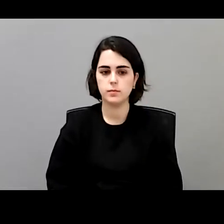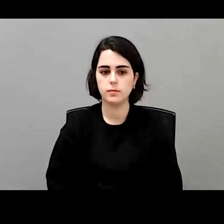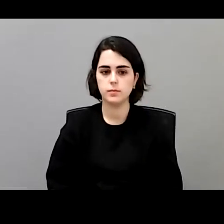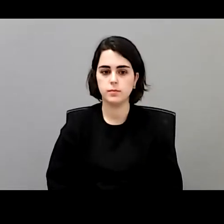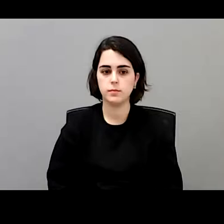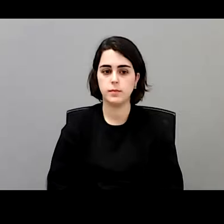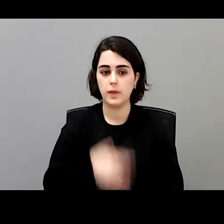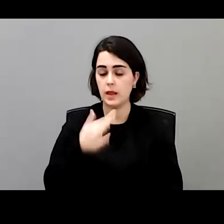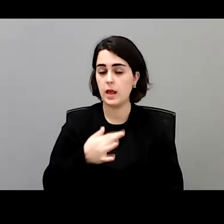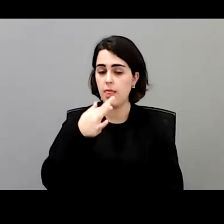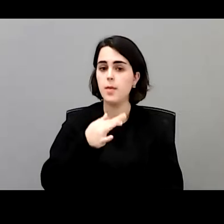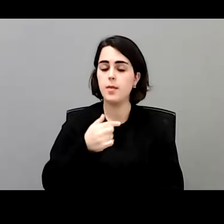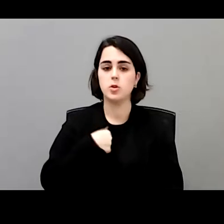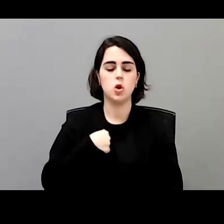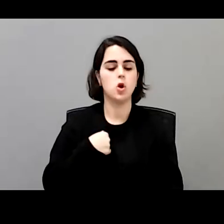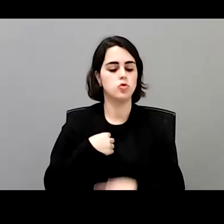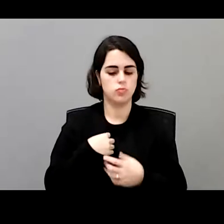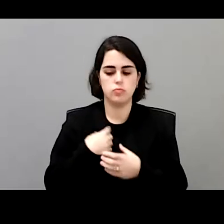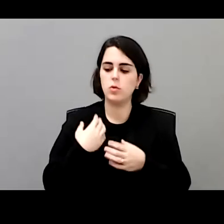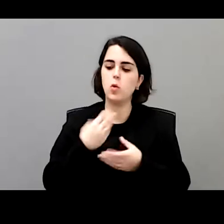Poder usarlo yo sola en todo momento.